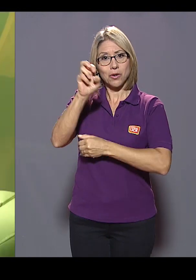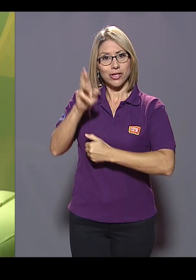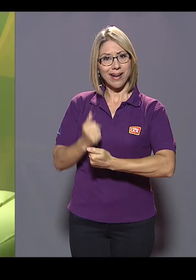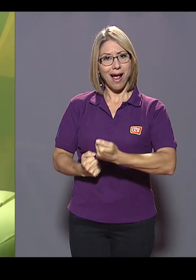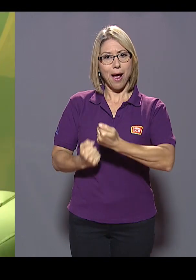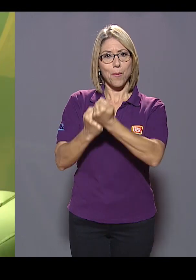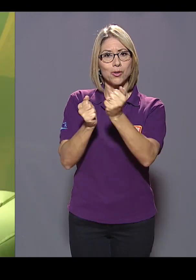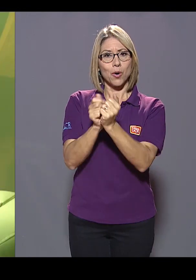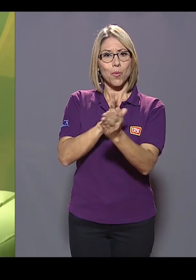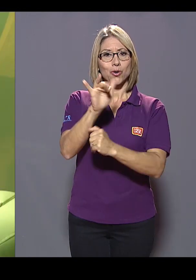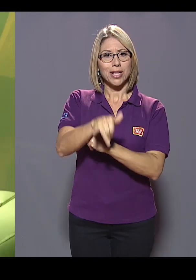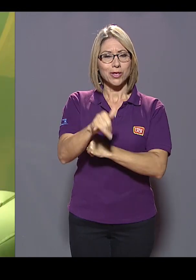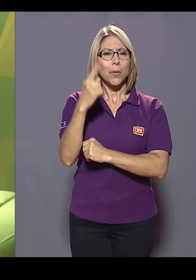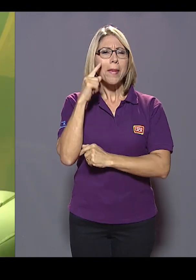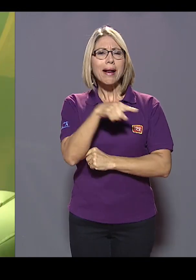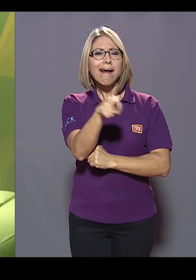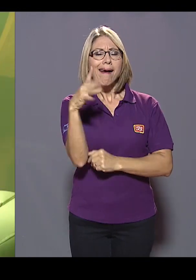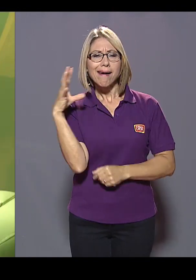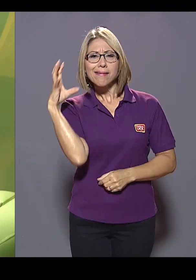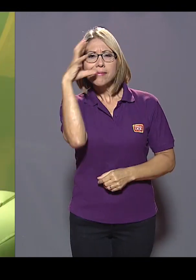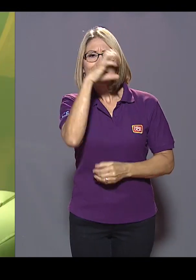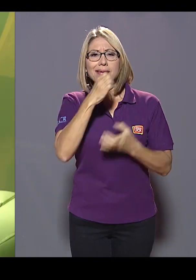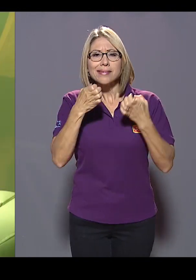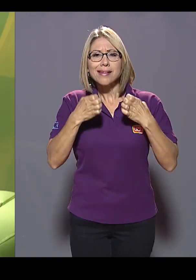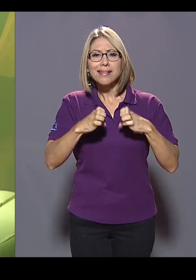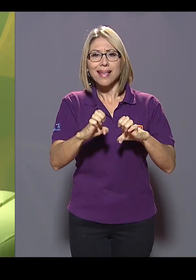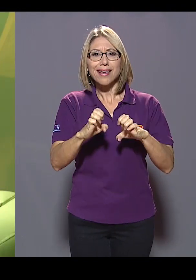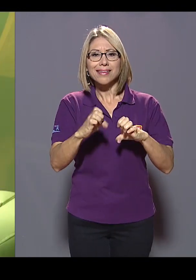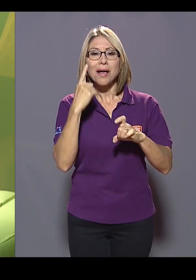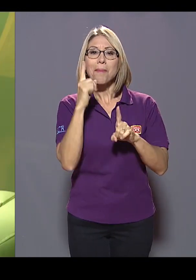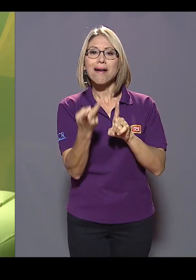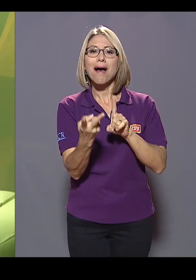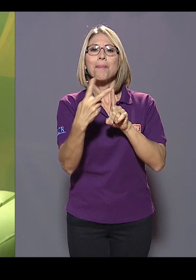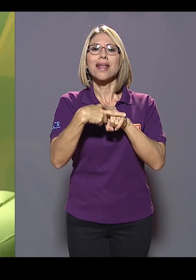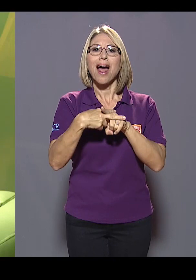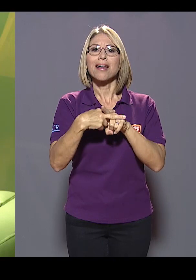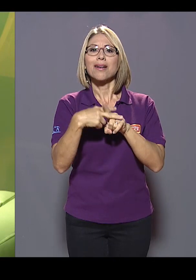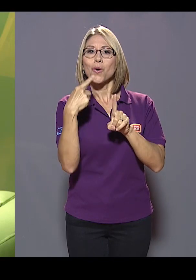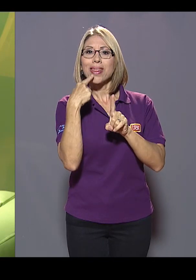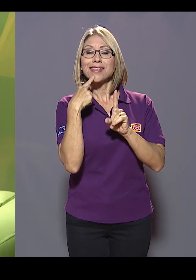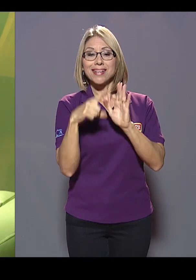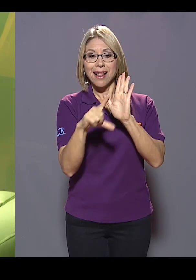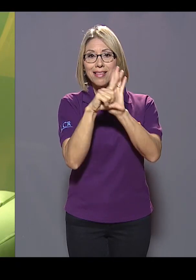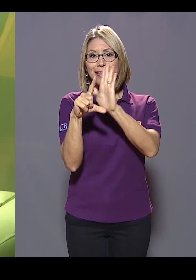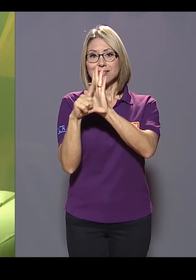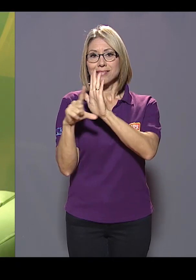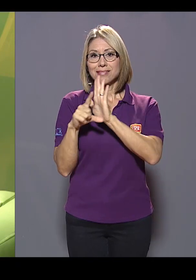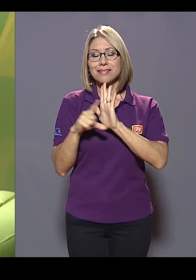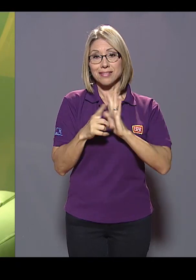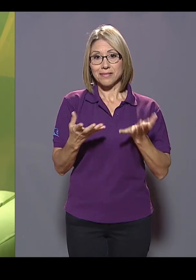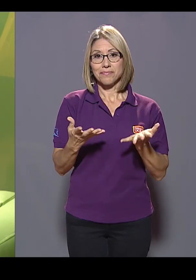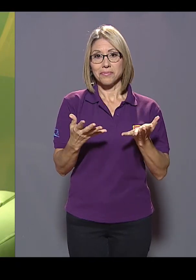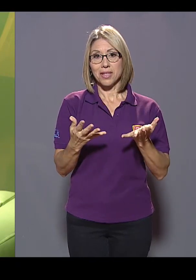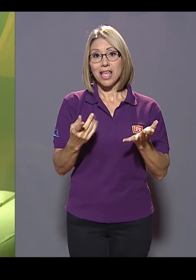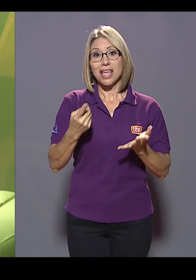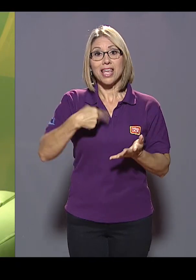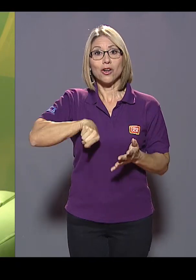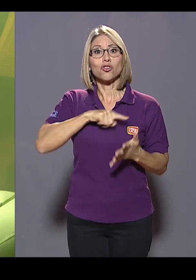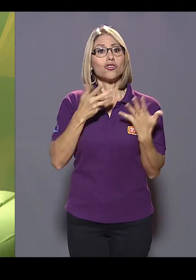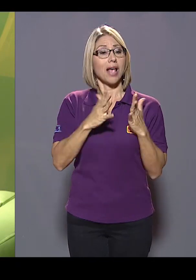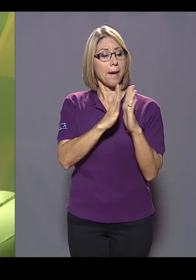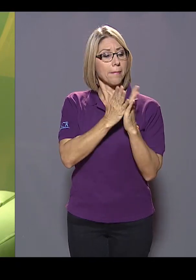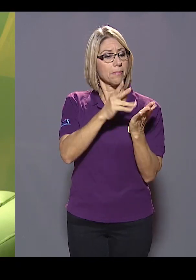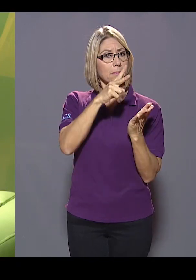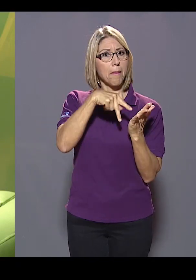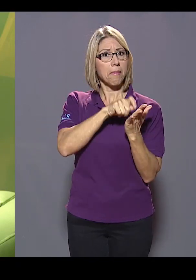este proyecto y descubran estrategias para aplicar lo que las diferentes leyes que les amparan establecen, ¿verdad? Y podamos pasar